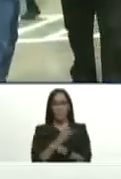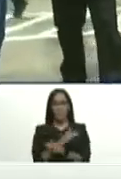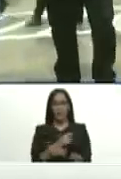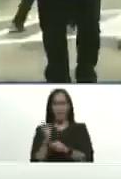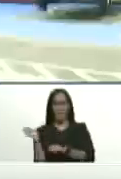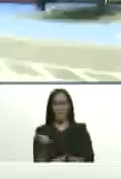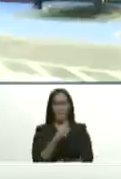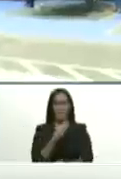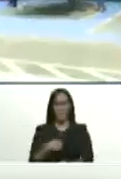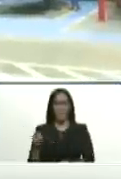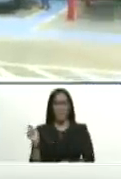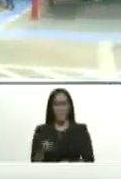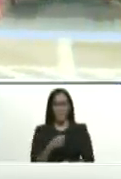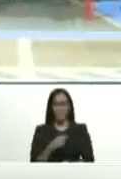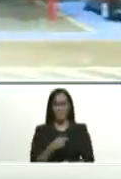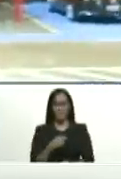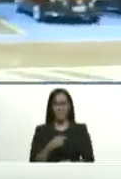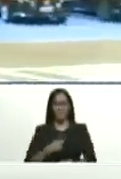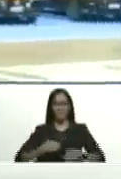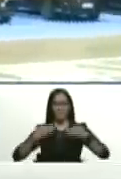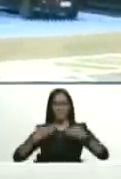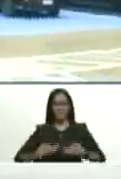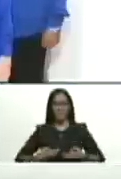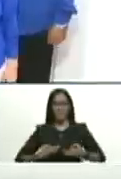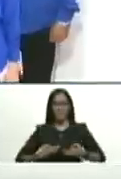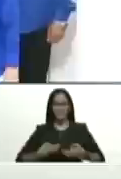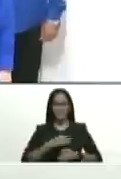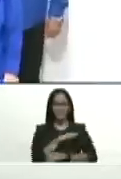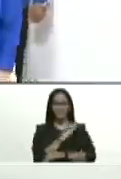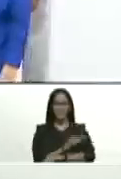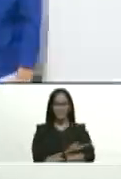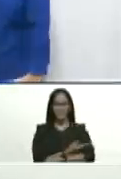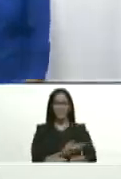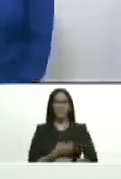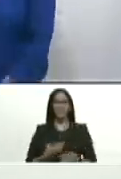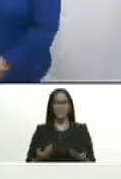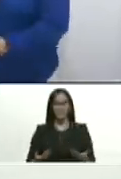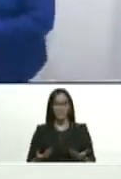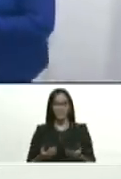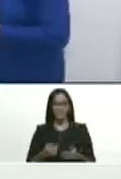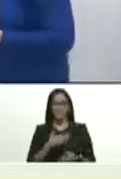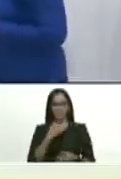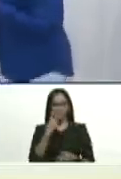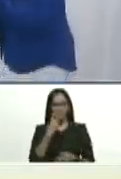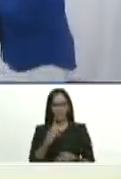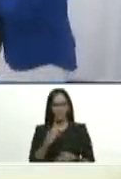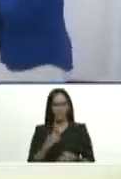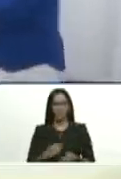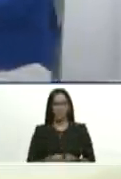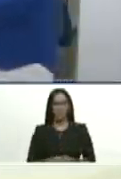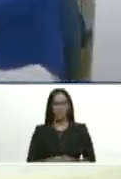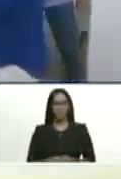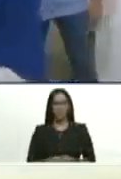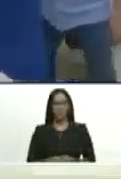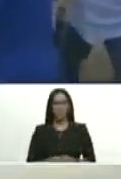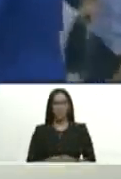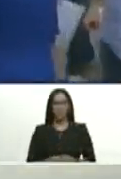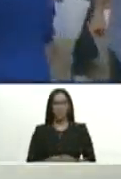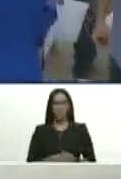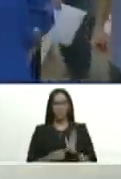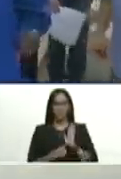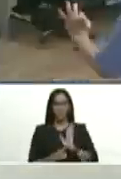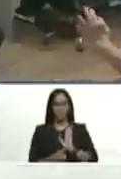¿Ah? Inclemente. Despiadada. ¿Ah? ¿Lo quieren ver? ¿Lo